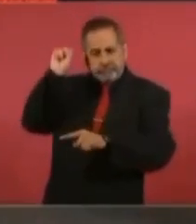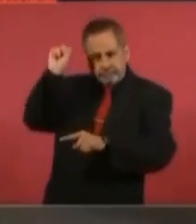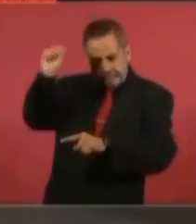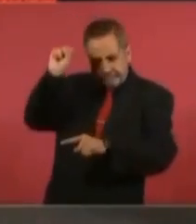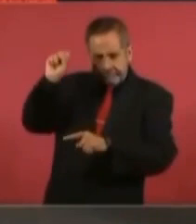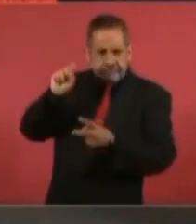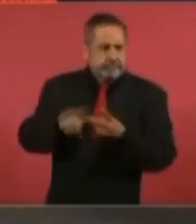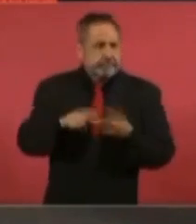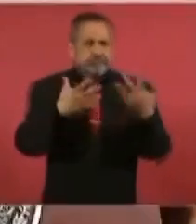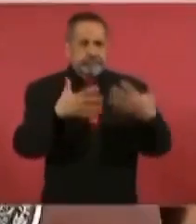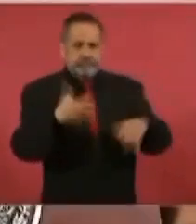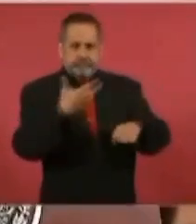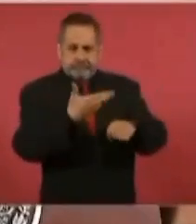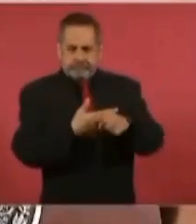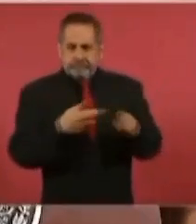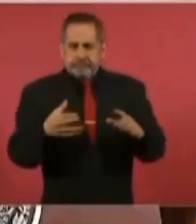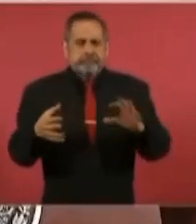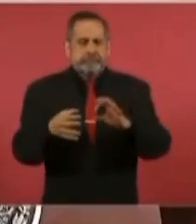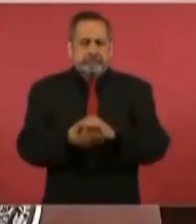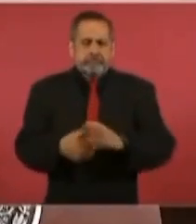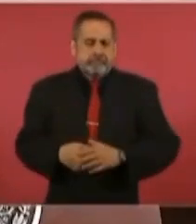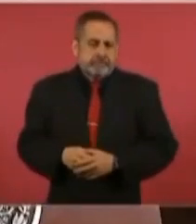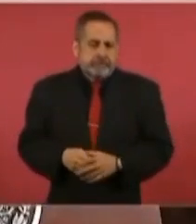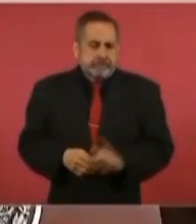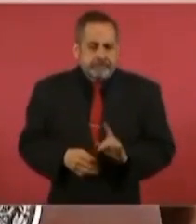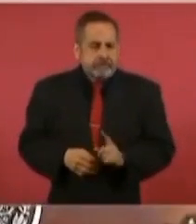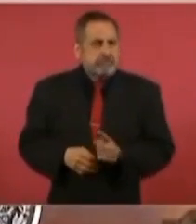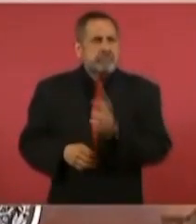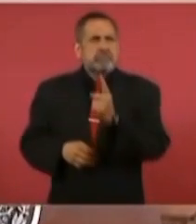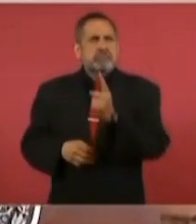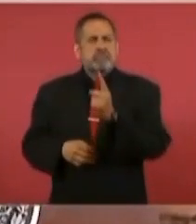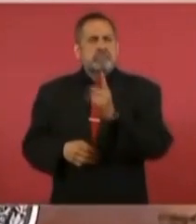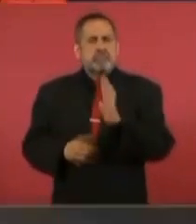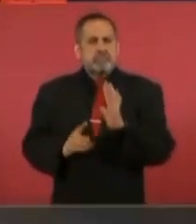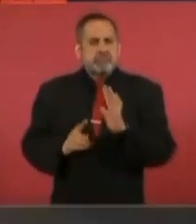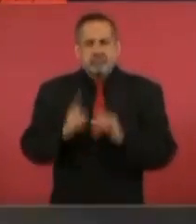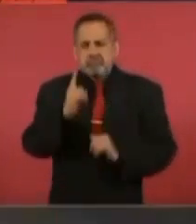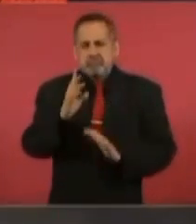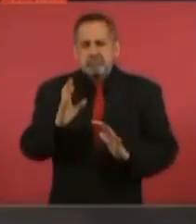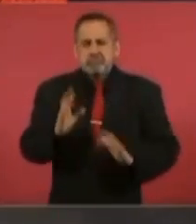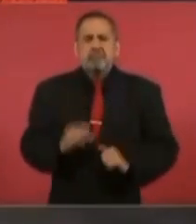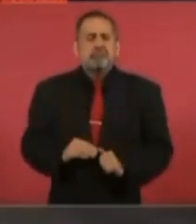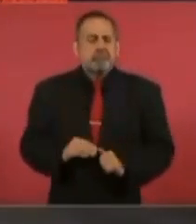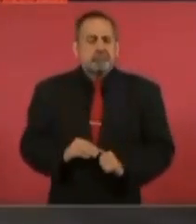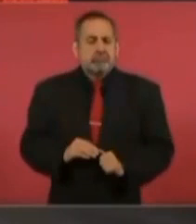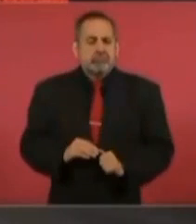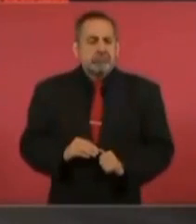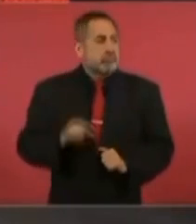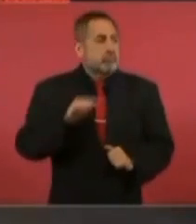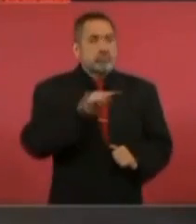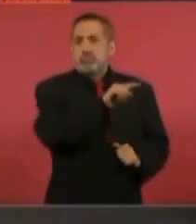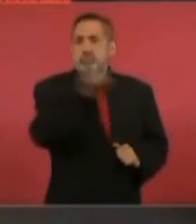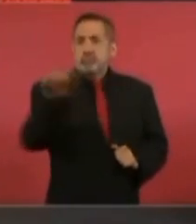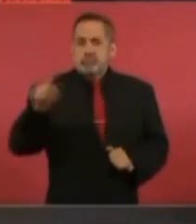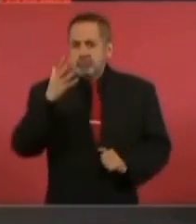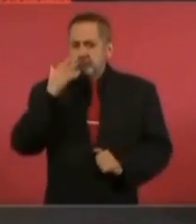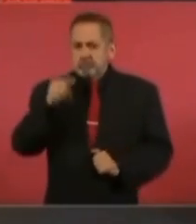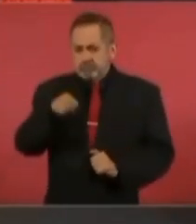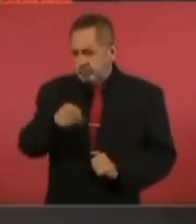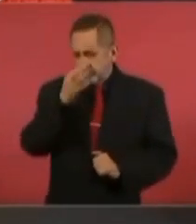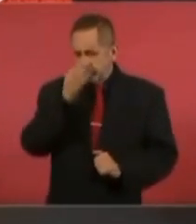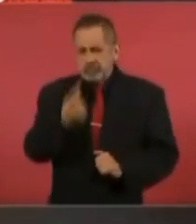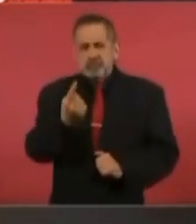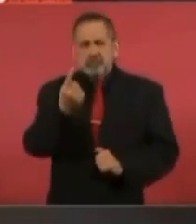y la empresa es el único caso que se tiende